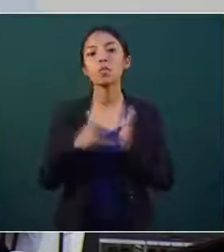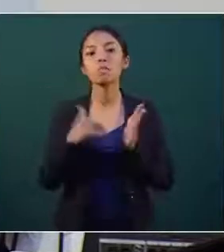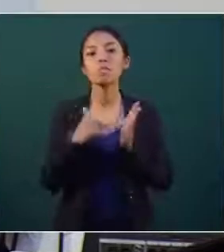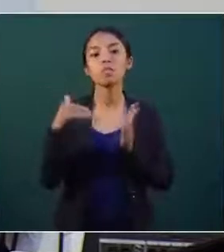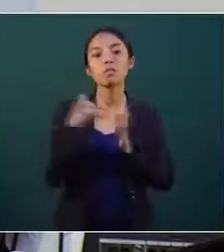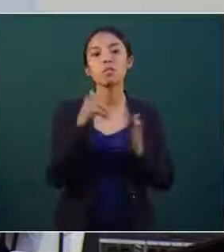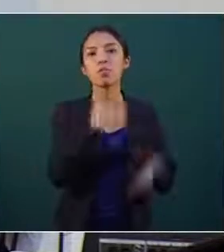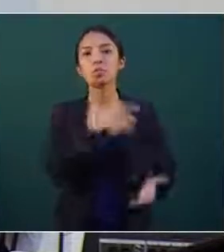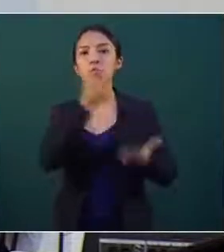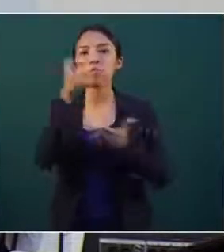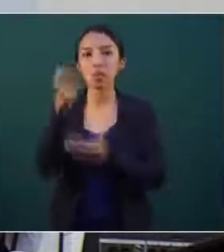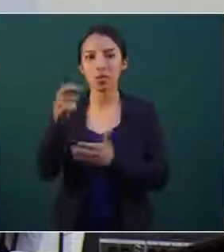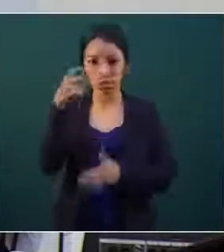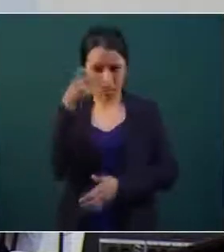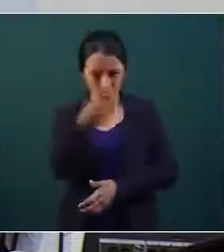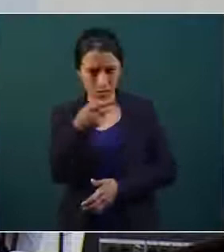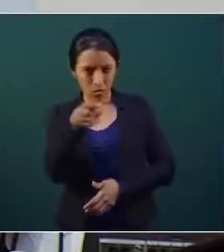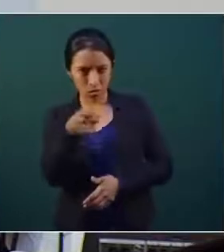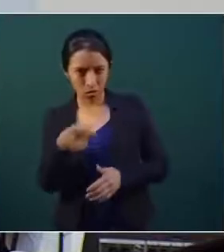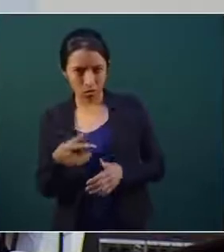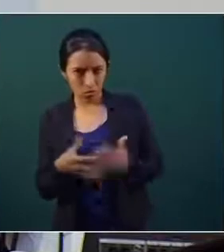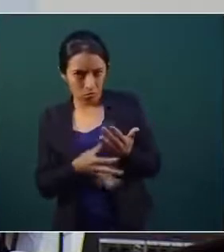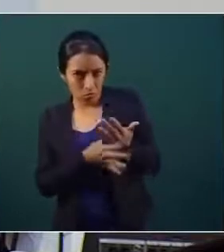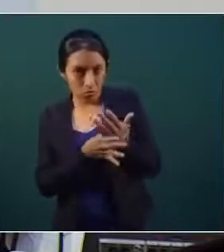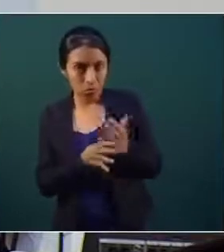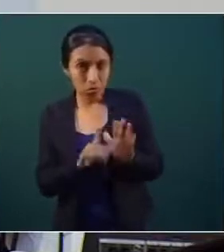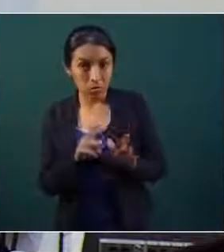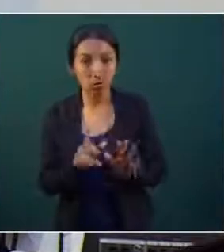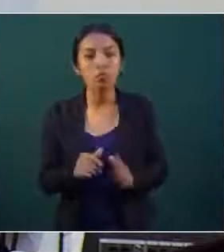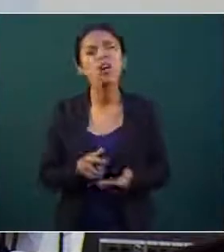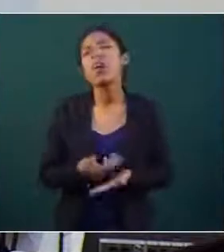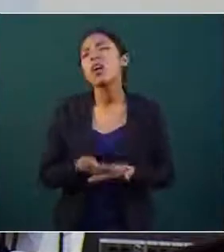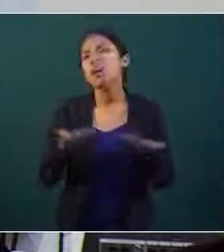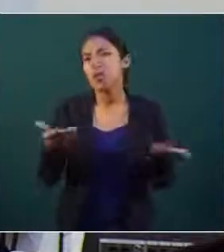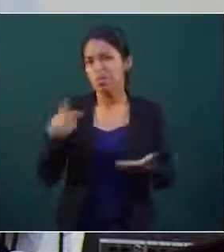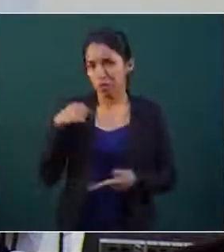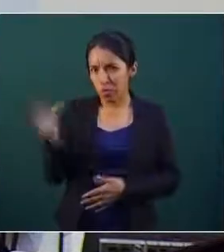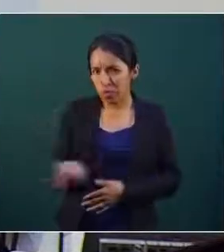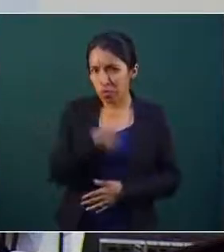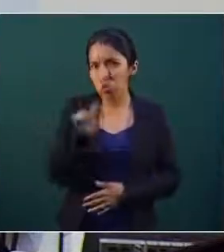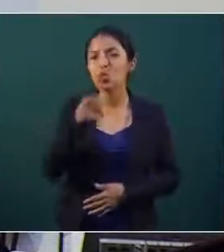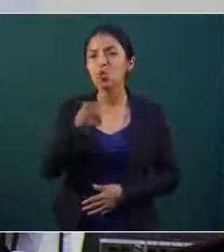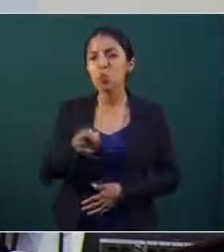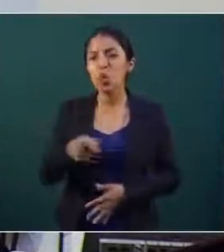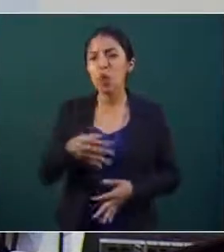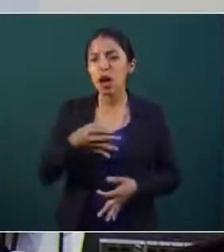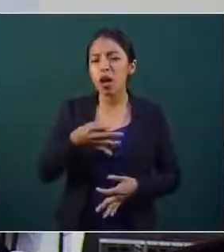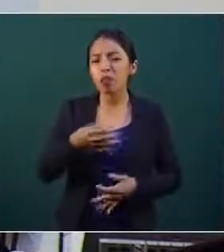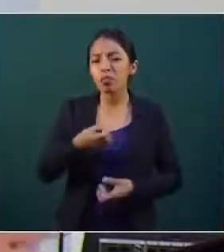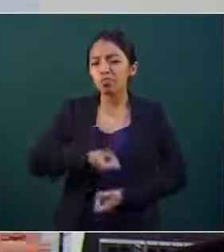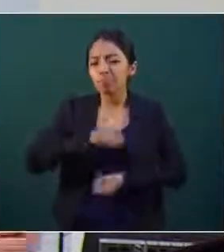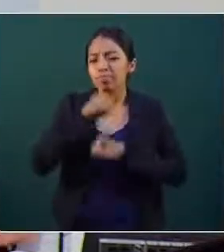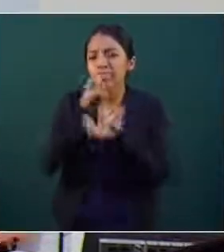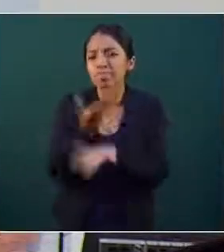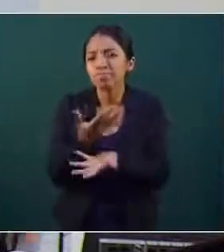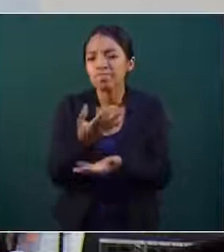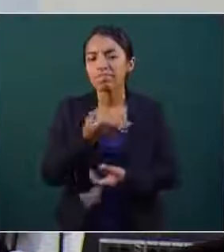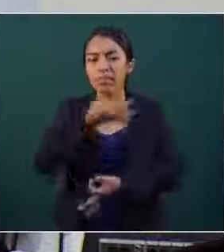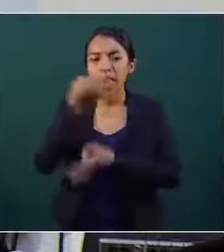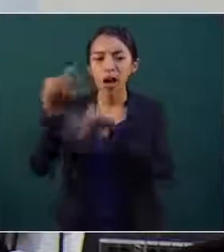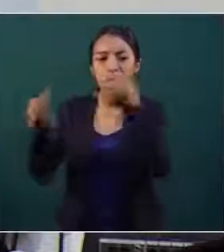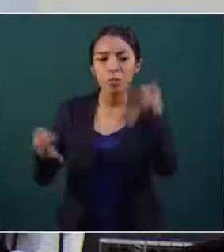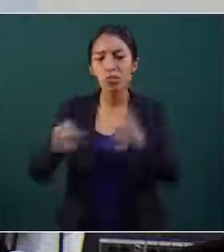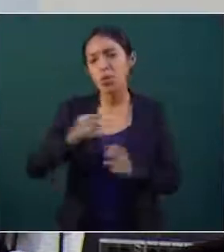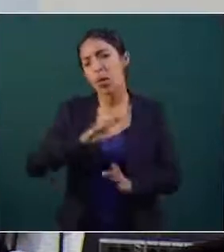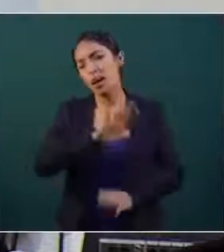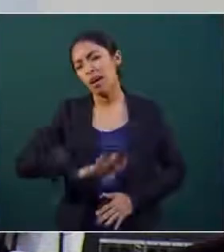pesos, bajo esta premisa, señor presidente, ¿cuál sería el mensaje que usted le enviaría a todas las Fuerzas Armadas,